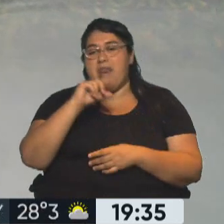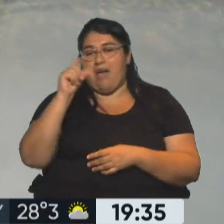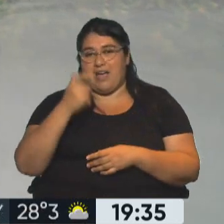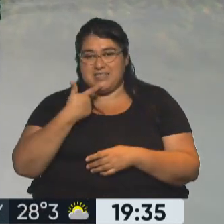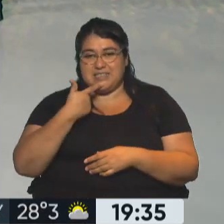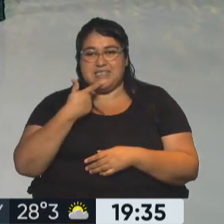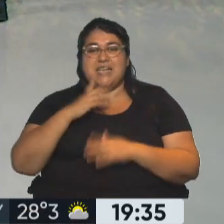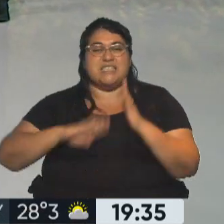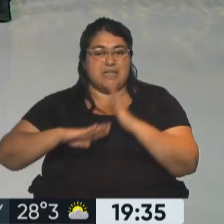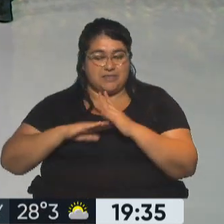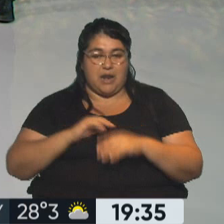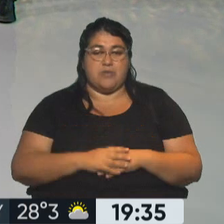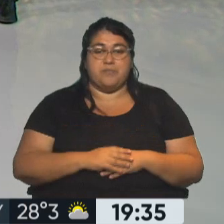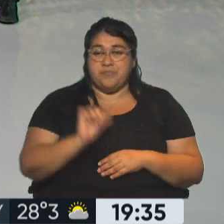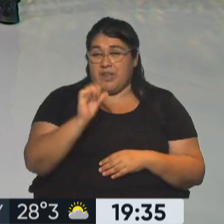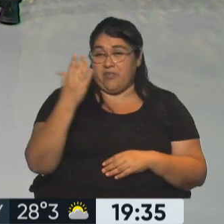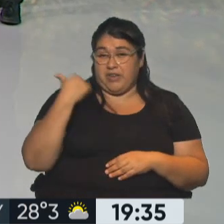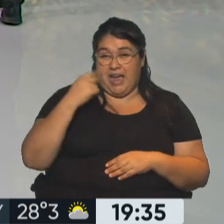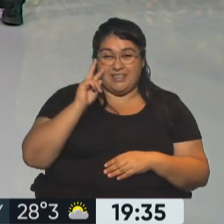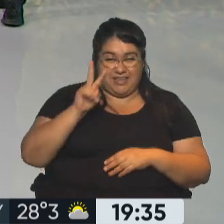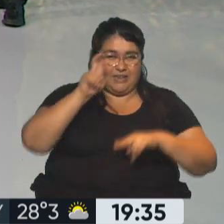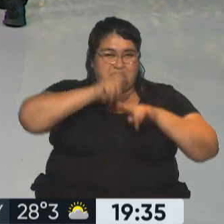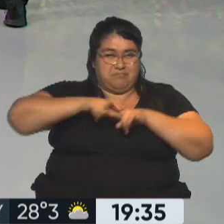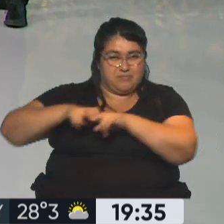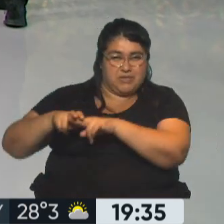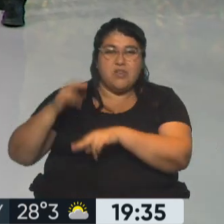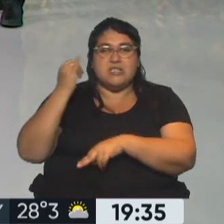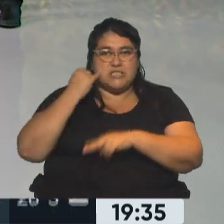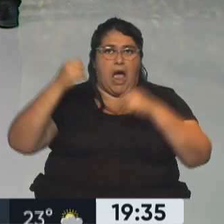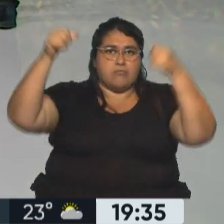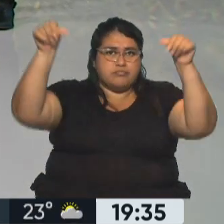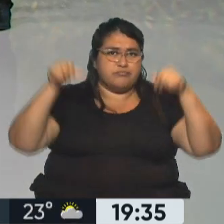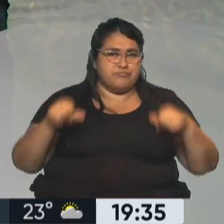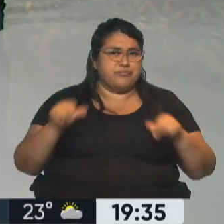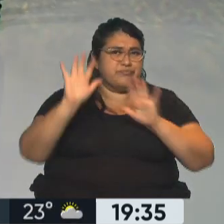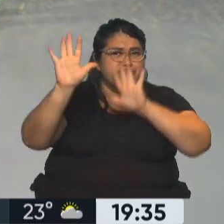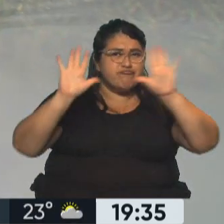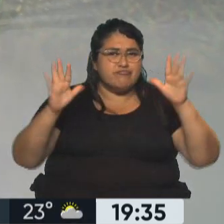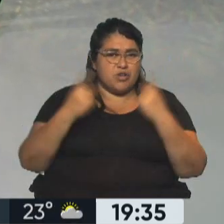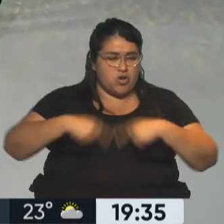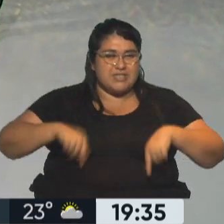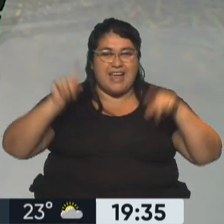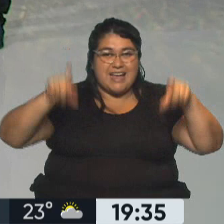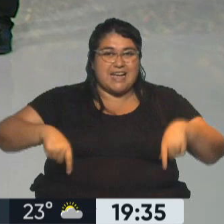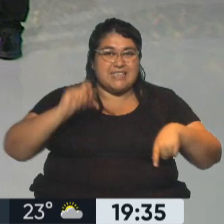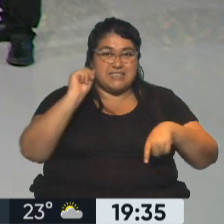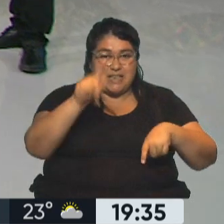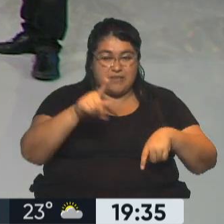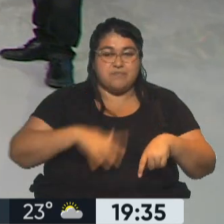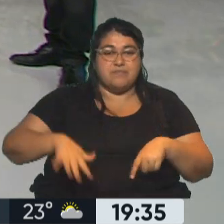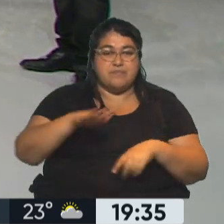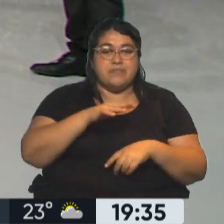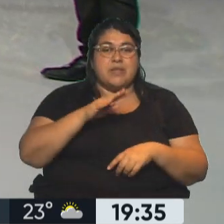Central. Allí en fíjate Rosario. Lo que había... en la tribuna, porque ya están colgados los trapos, sí. En la cancha, ahí en el coloso